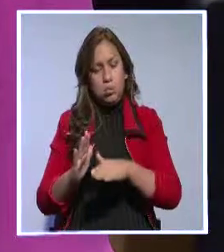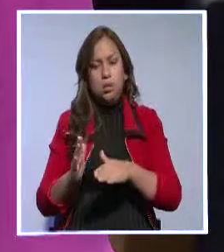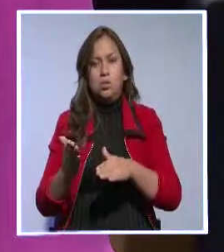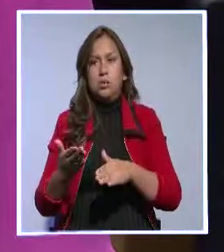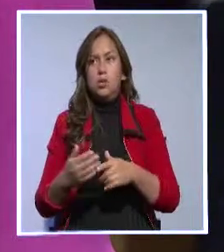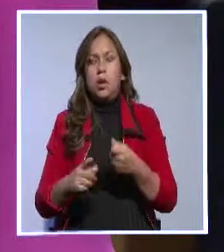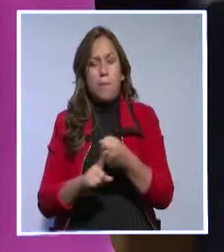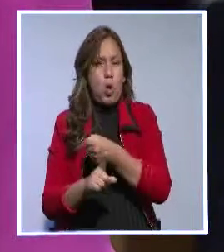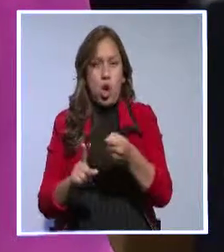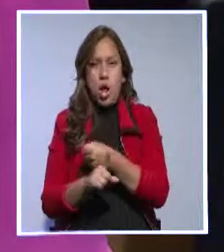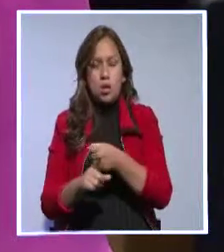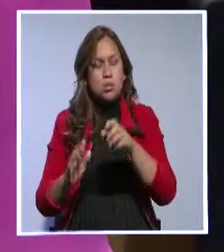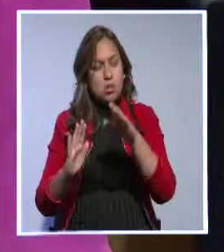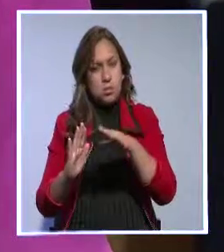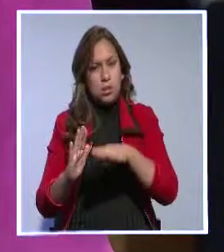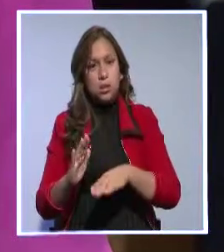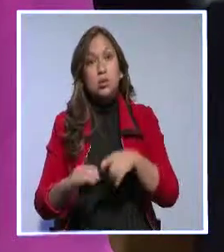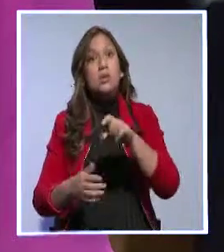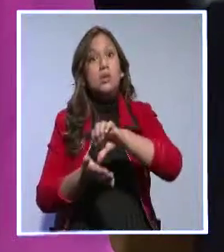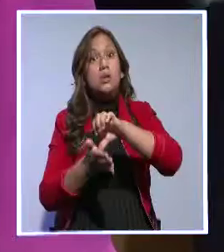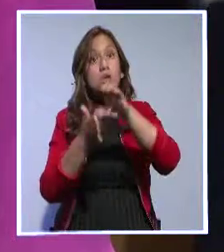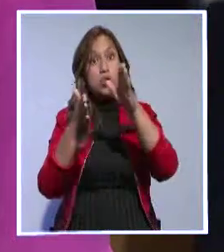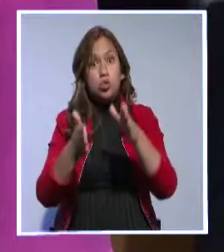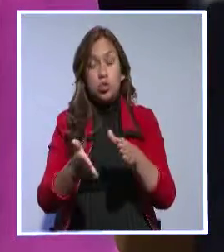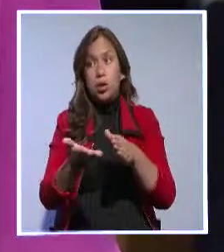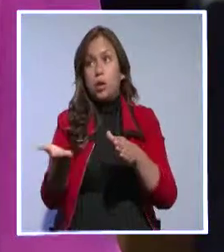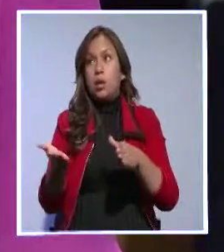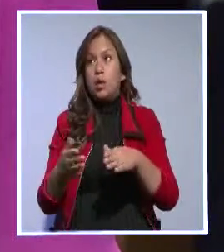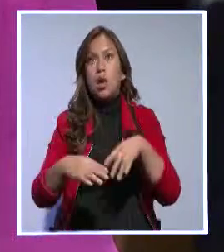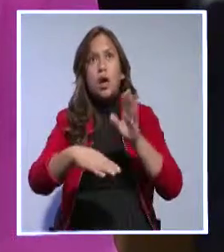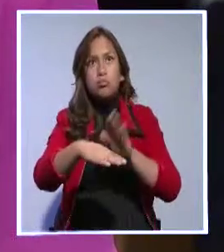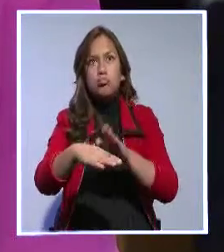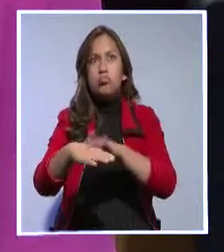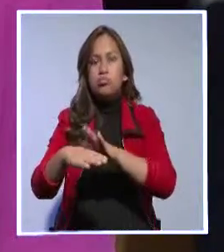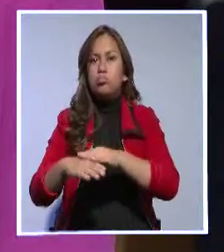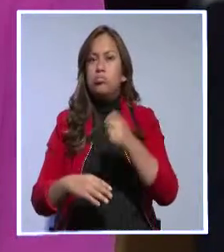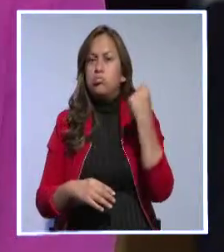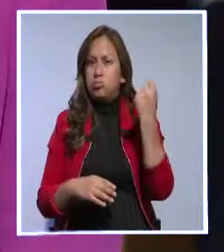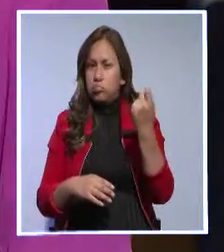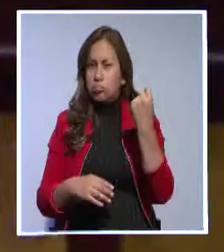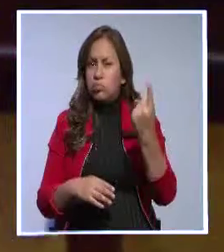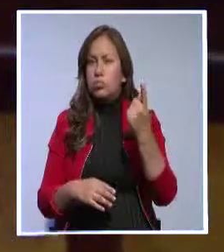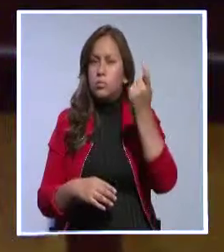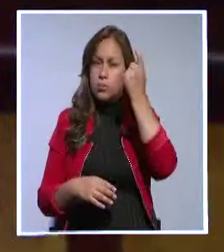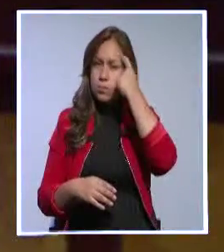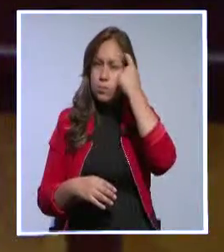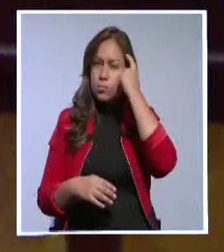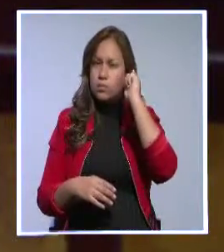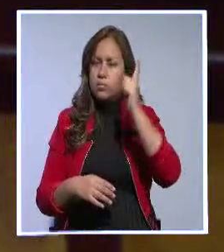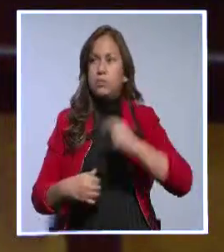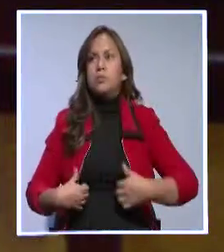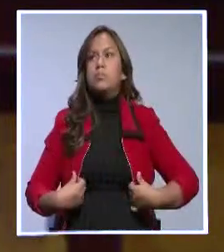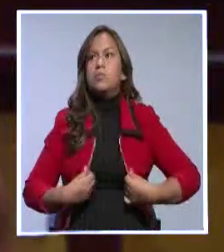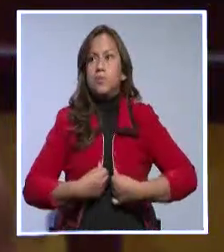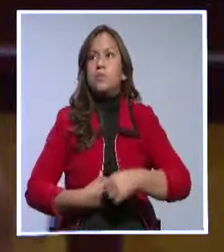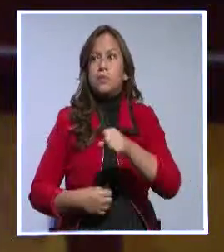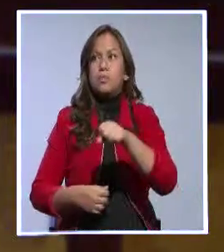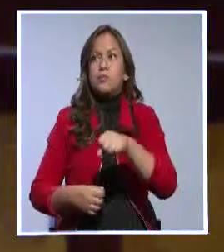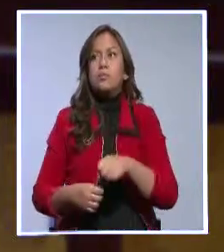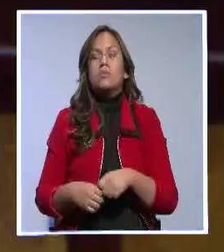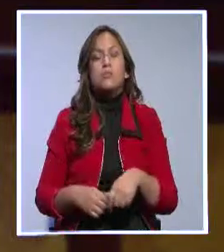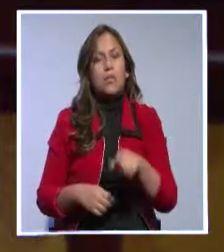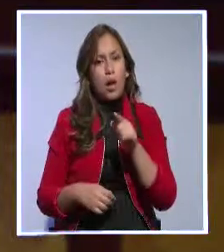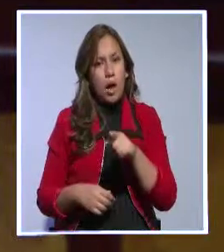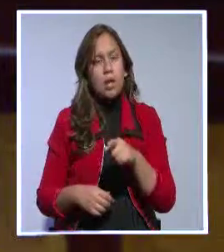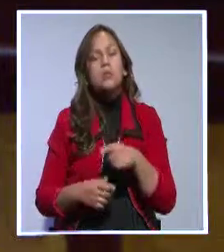va adoptando las las medidas de prevención sobre la cual se hace mucho hincapié se dice en el clavo mi estimada belkis porque es